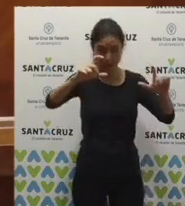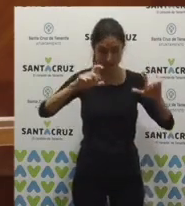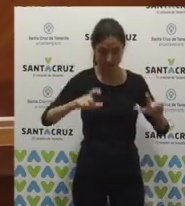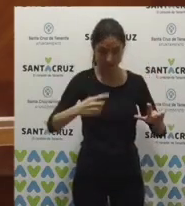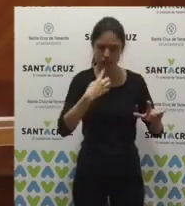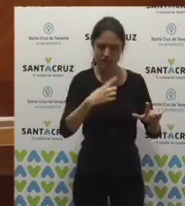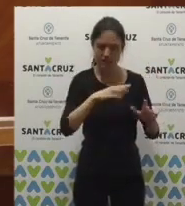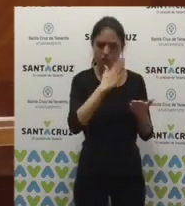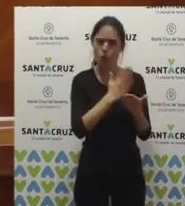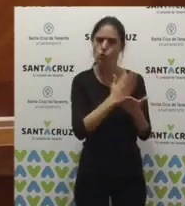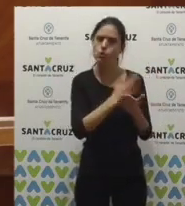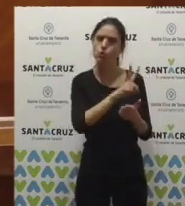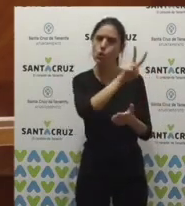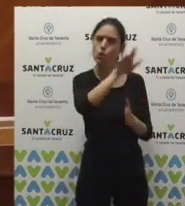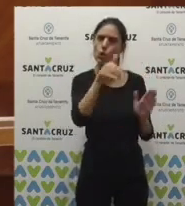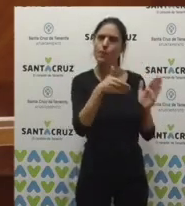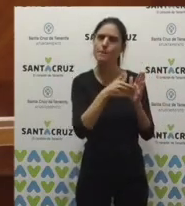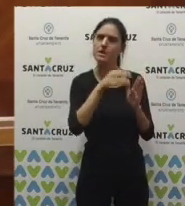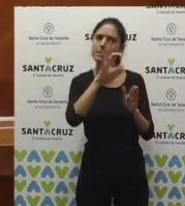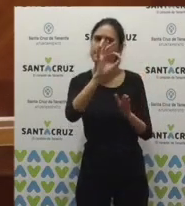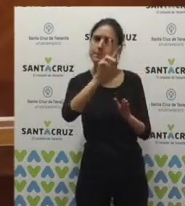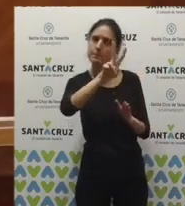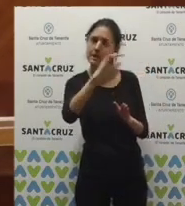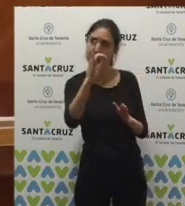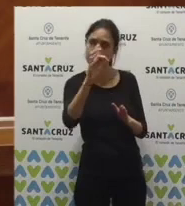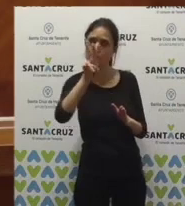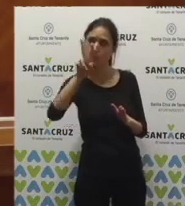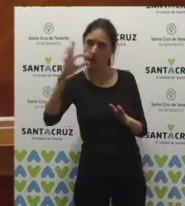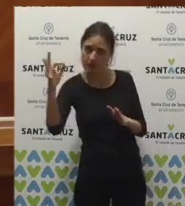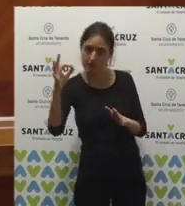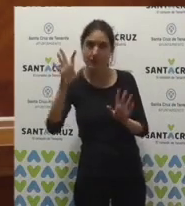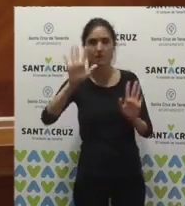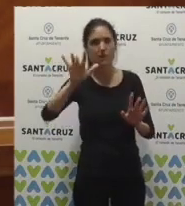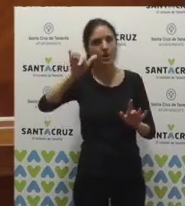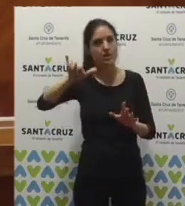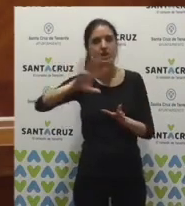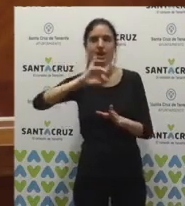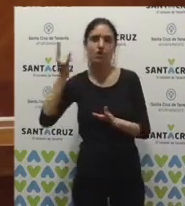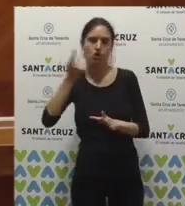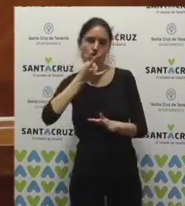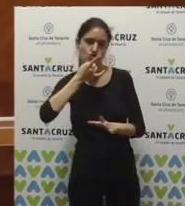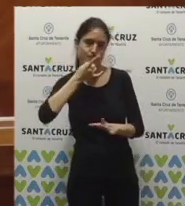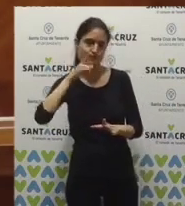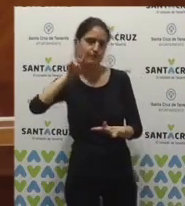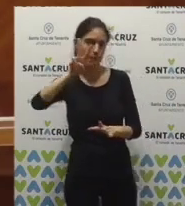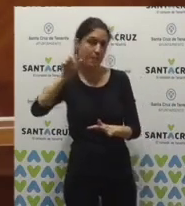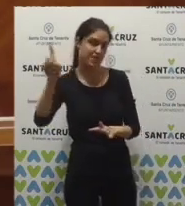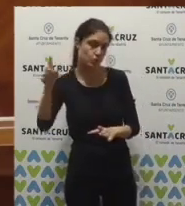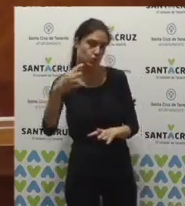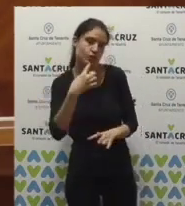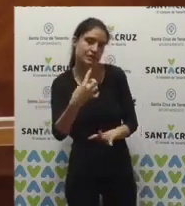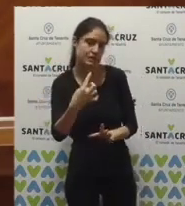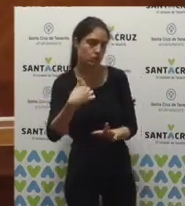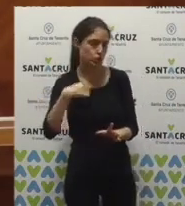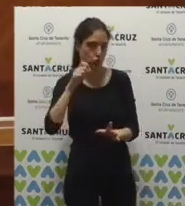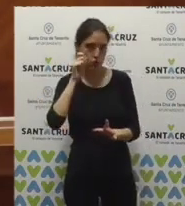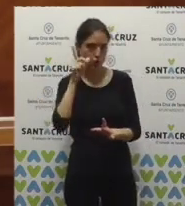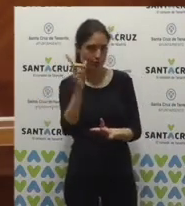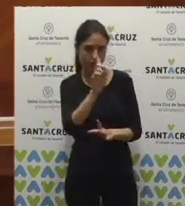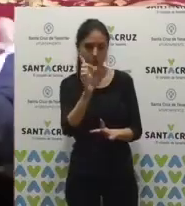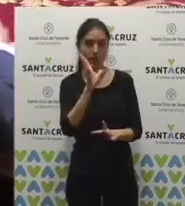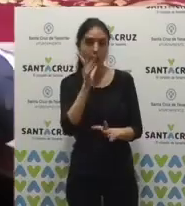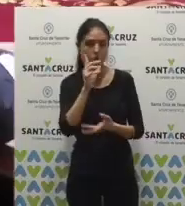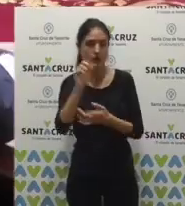2020 pues por lo que sea se coló el 21 con lo cual hay un altísimo error que no me ha dado cuenta y que subsanó ahora sobre la